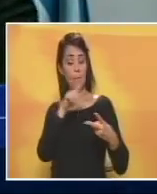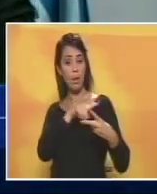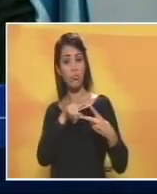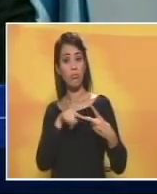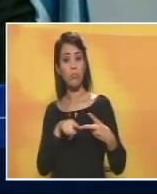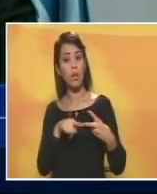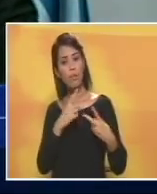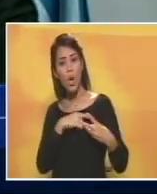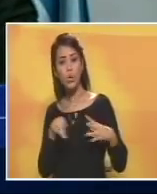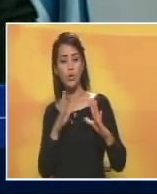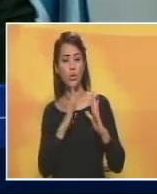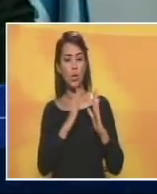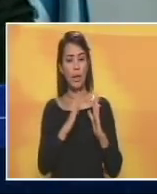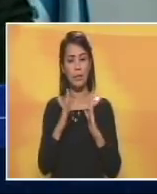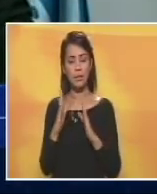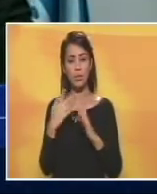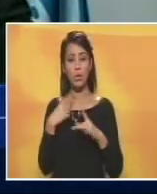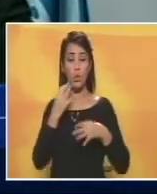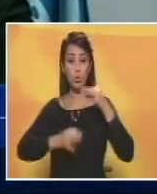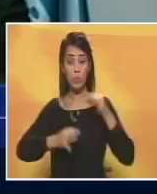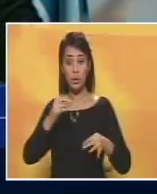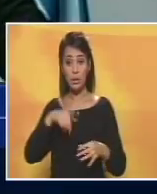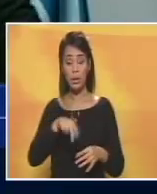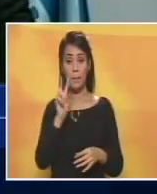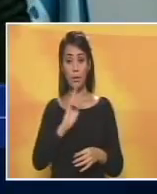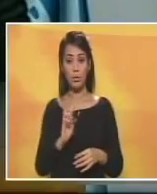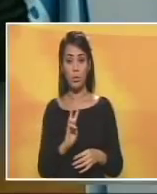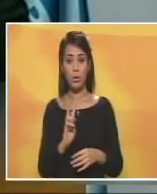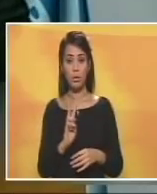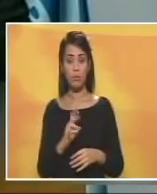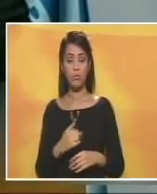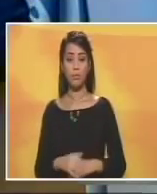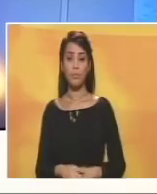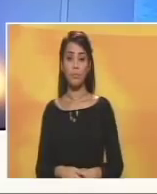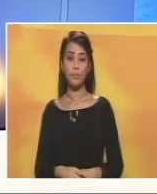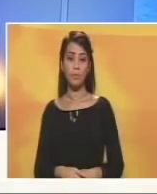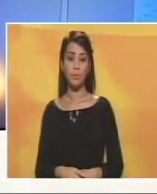de los demás órganos de justicia de este país, no habrá impunidad.